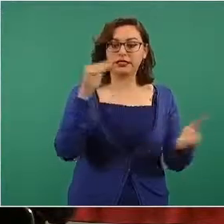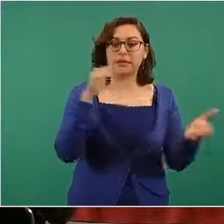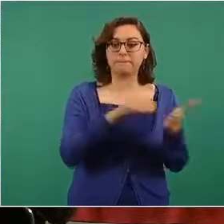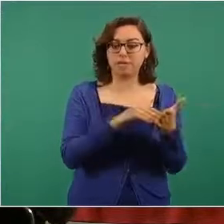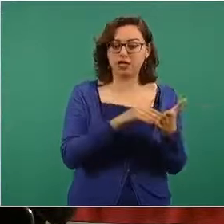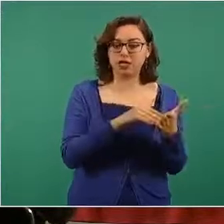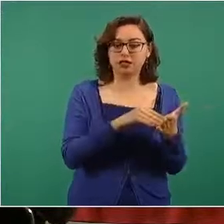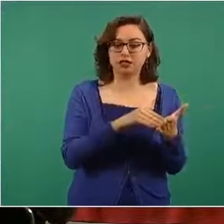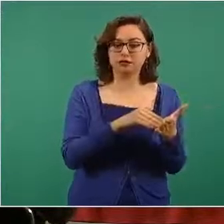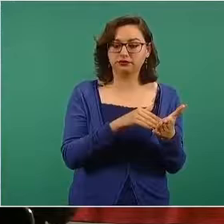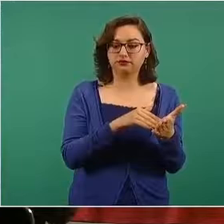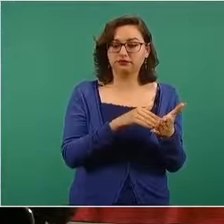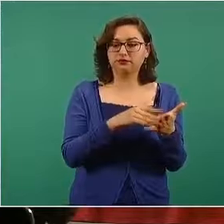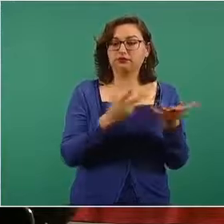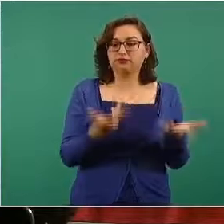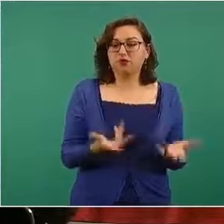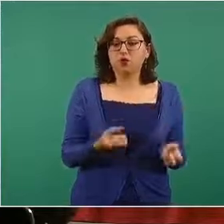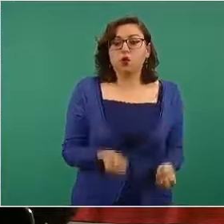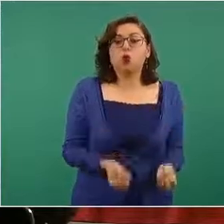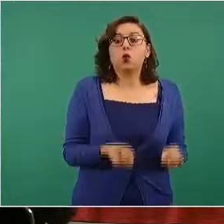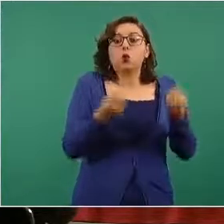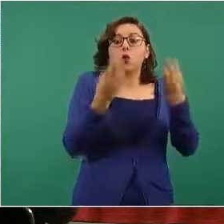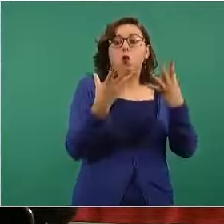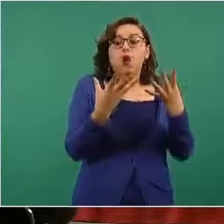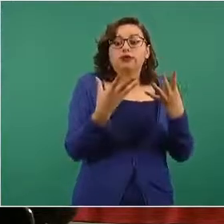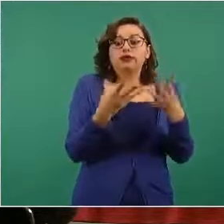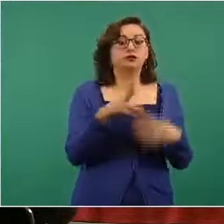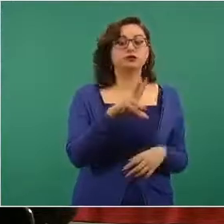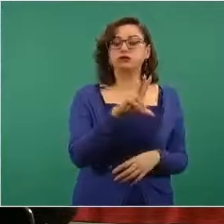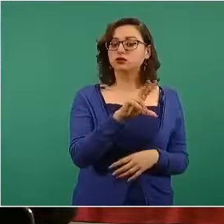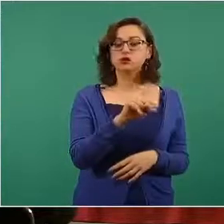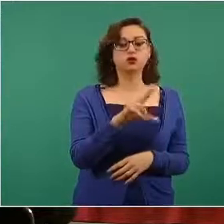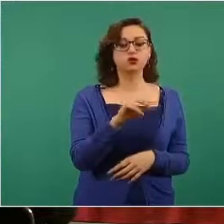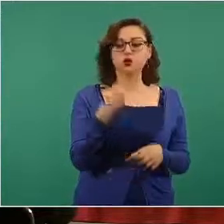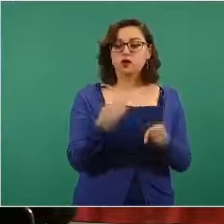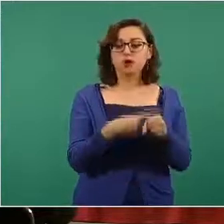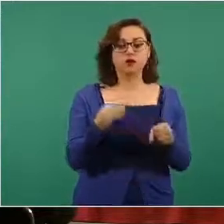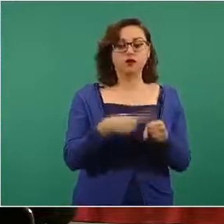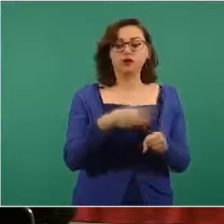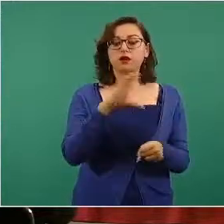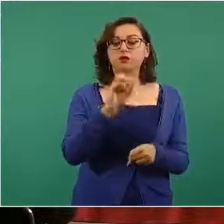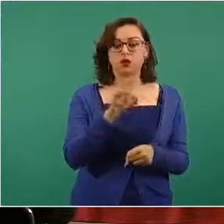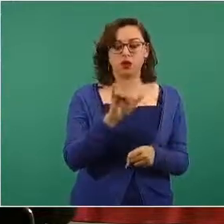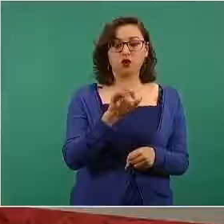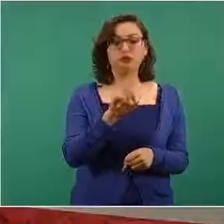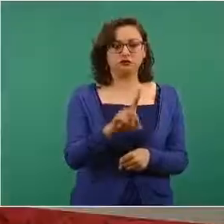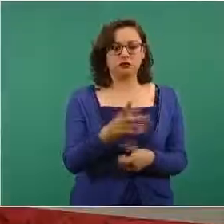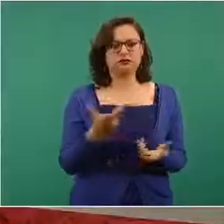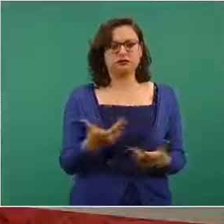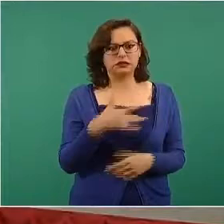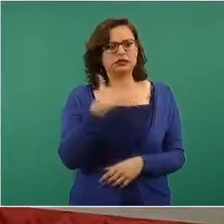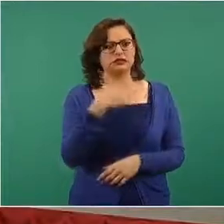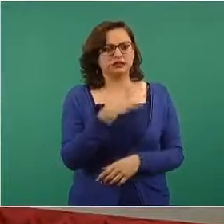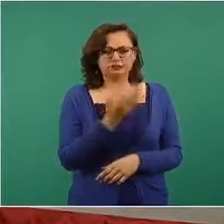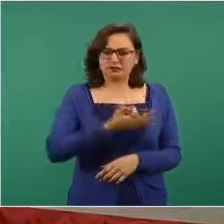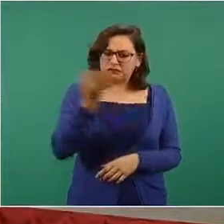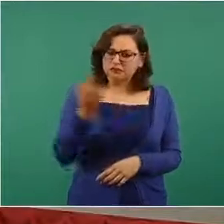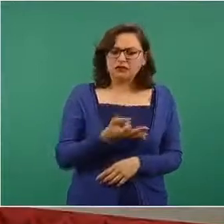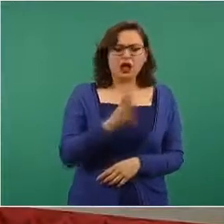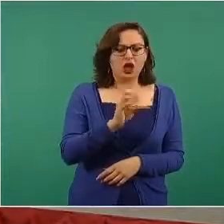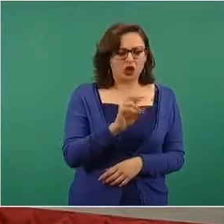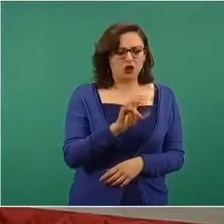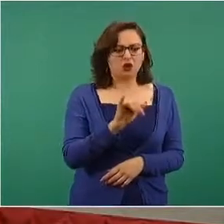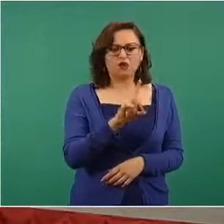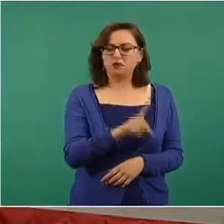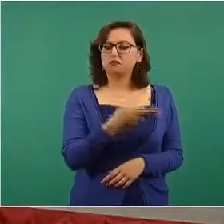en estas negativas que fueron sospechosas, si en algún momento fueron sospechosas, si tuvieron un cuadro que parecía una enfermedad